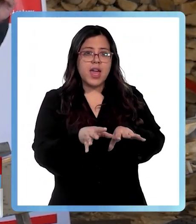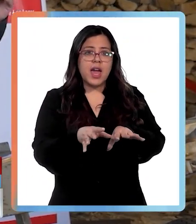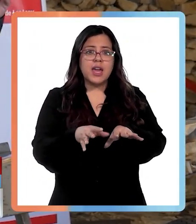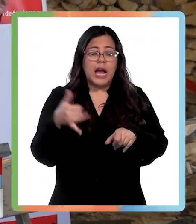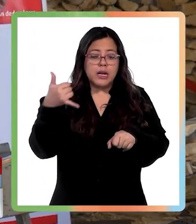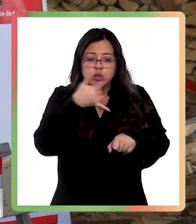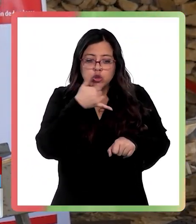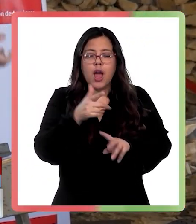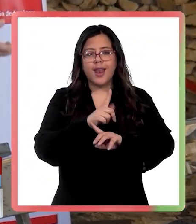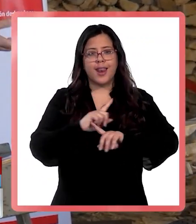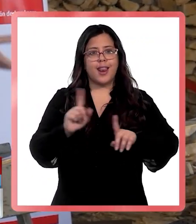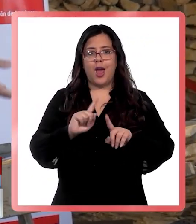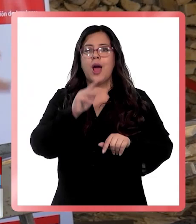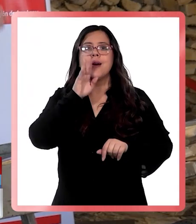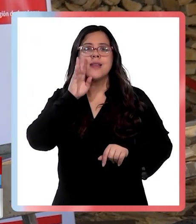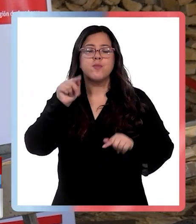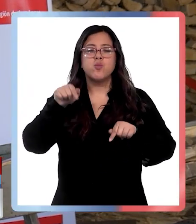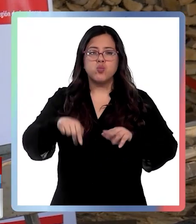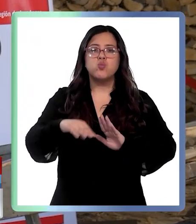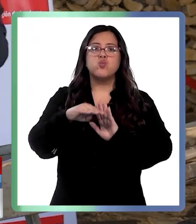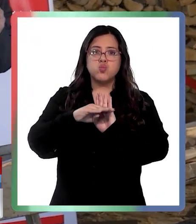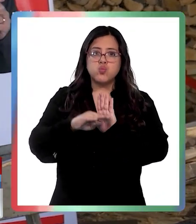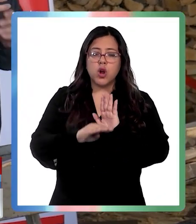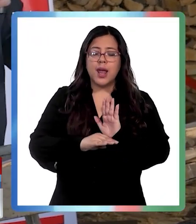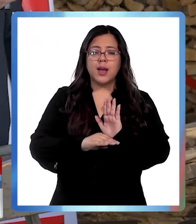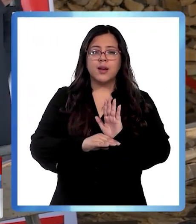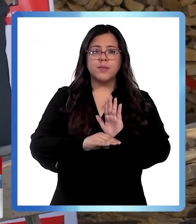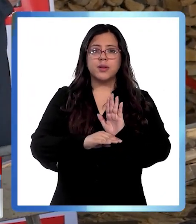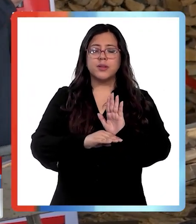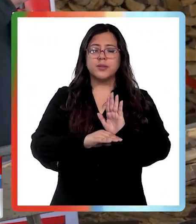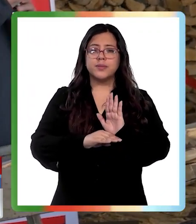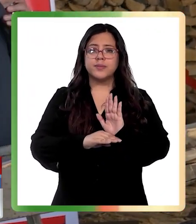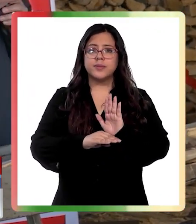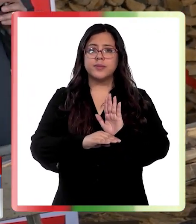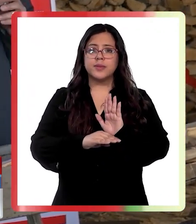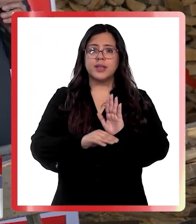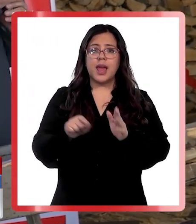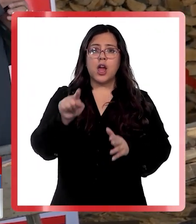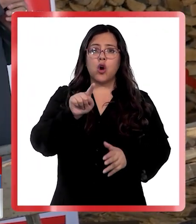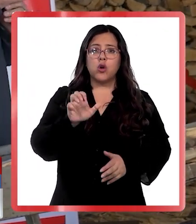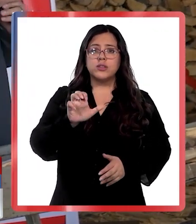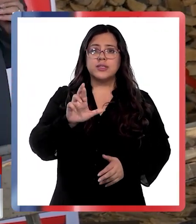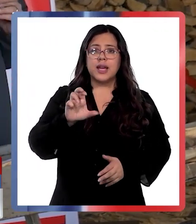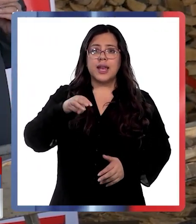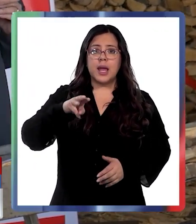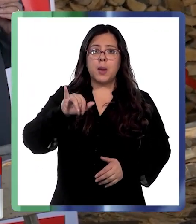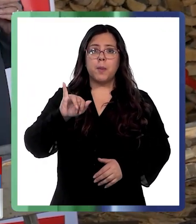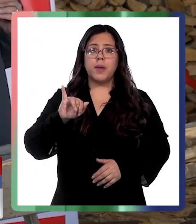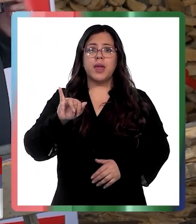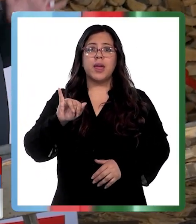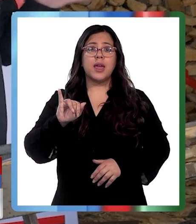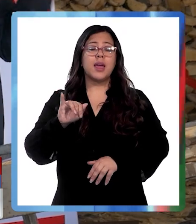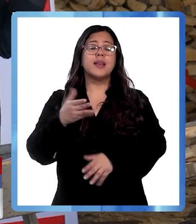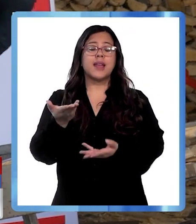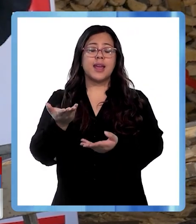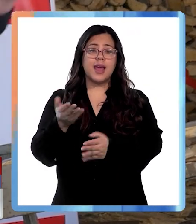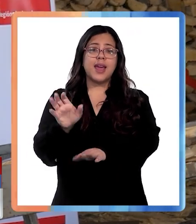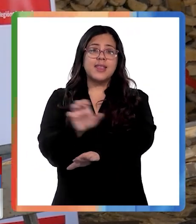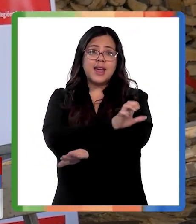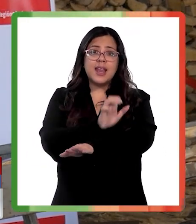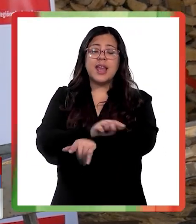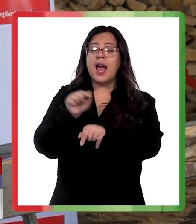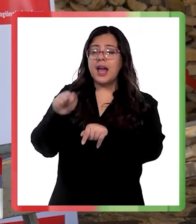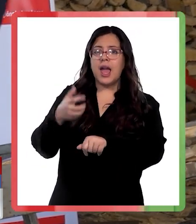va a contaminar. Por eso que este programa que estamos haciendo con la Serenía de Energía, que doña Liliana lo ha hecho con